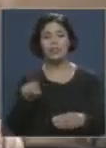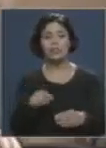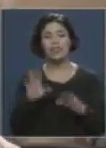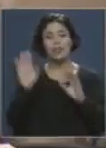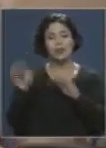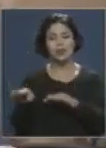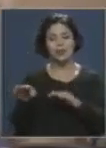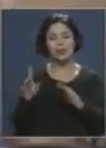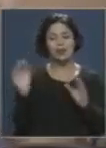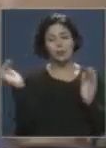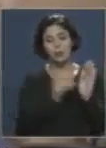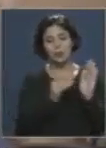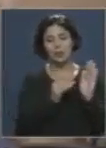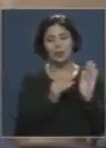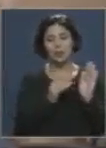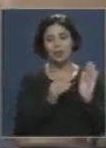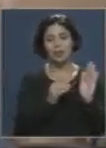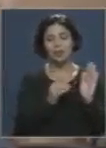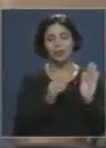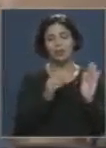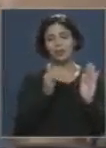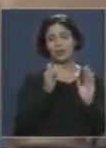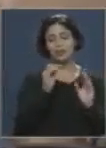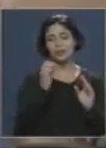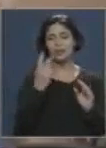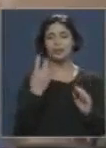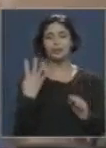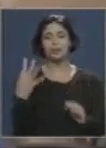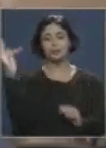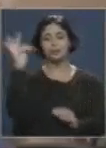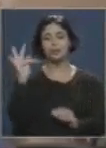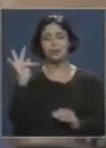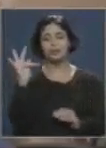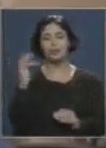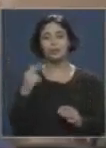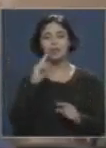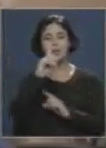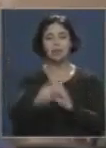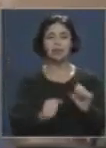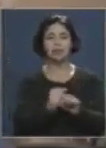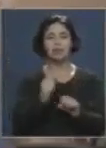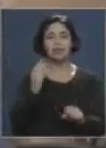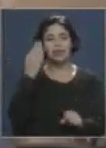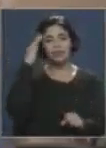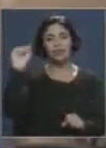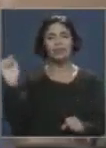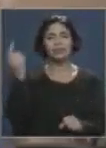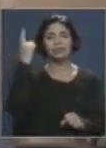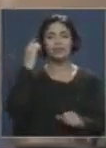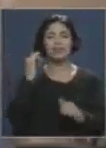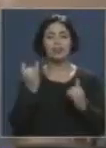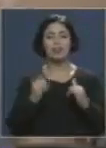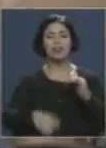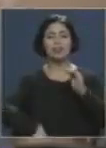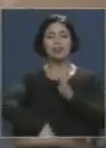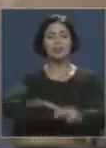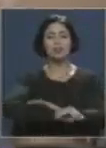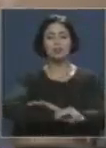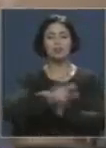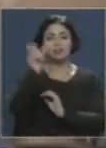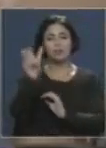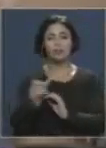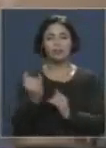establece, repito, el 24 de febrero como de cada año, como el Día Nacional del Fútbol, del